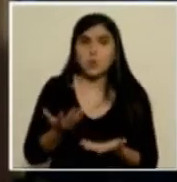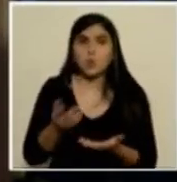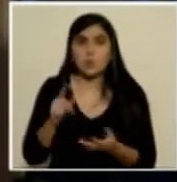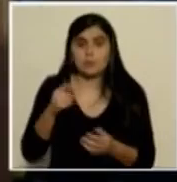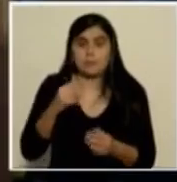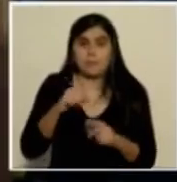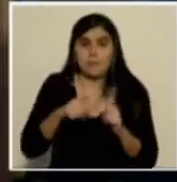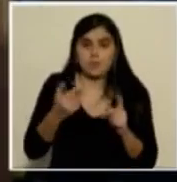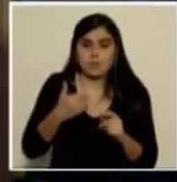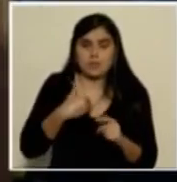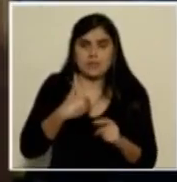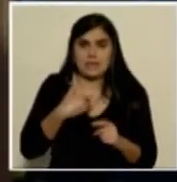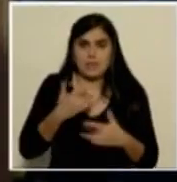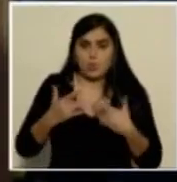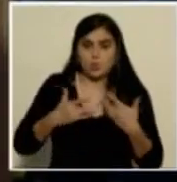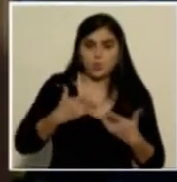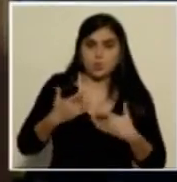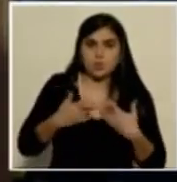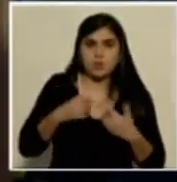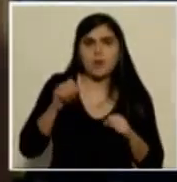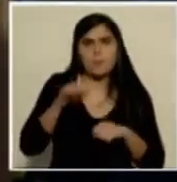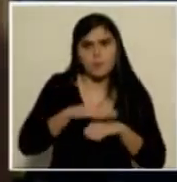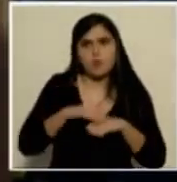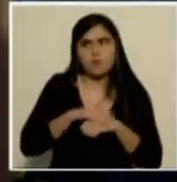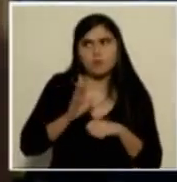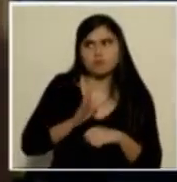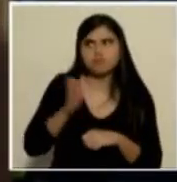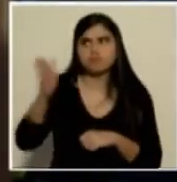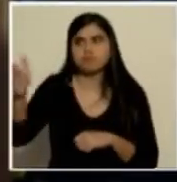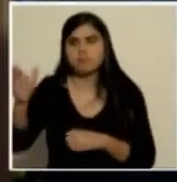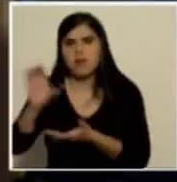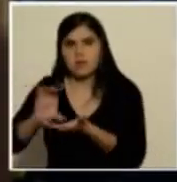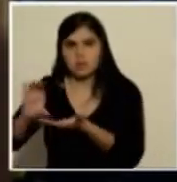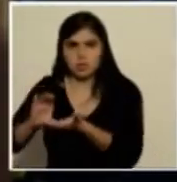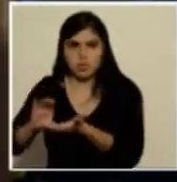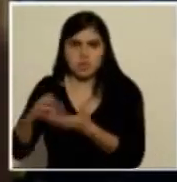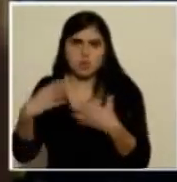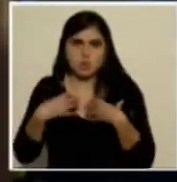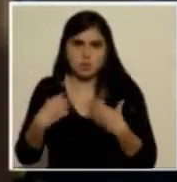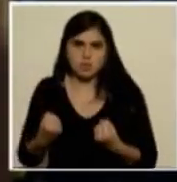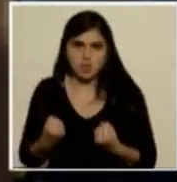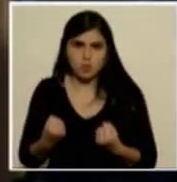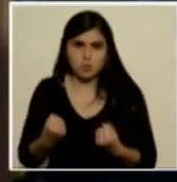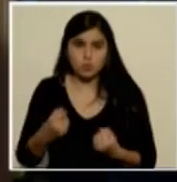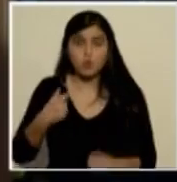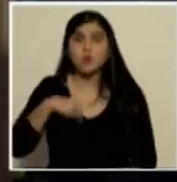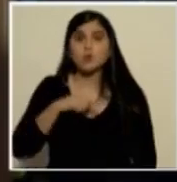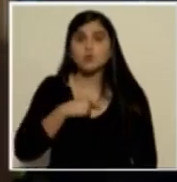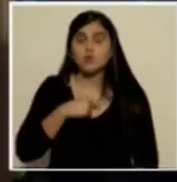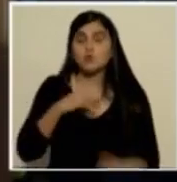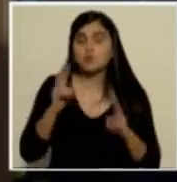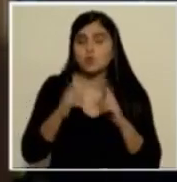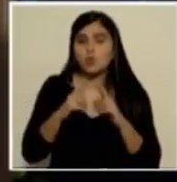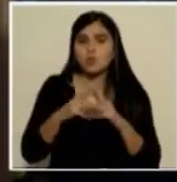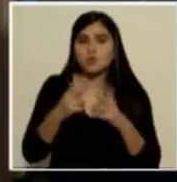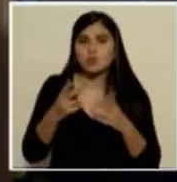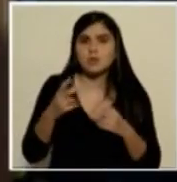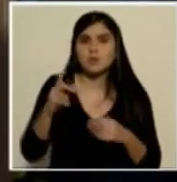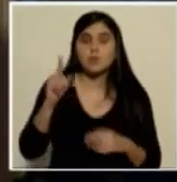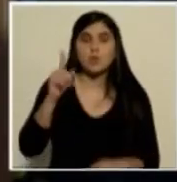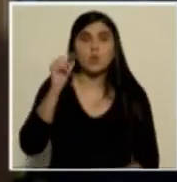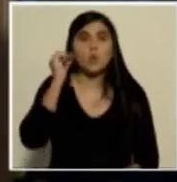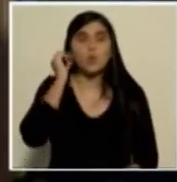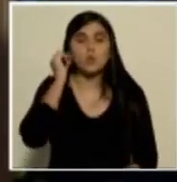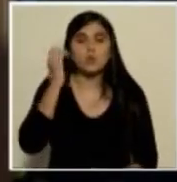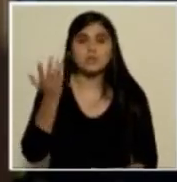síntoma, que por favor acudieran a los servicios de salud. Nosotros tenemos conocimiento de un caso de una señora que acudió a un EVAIS en Cartago,